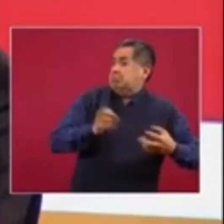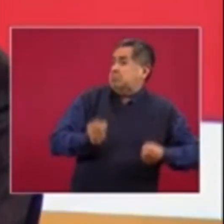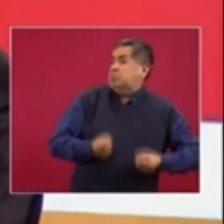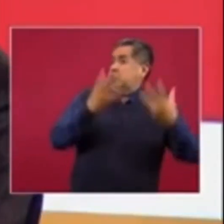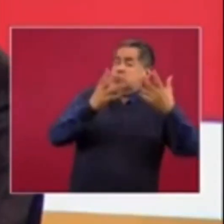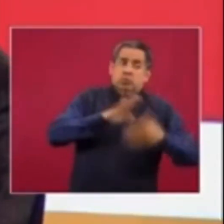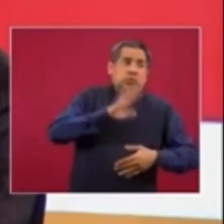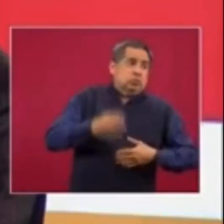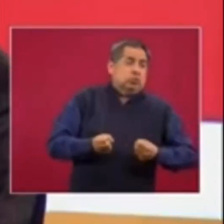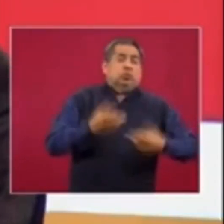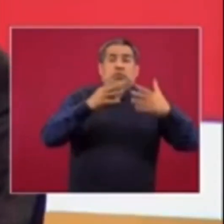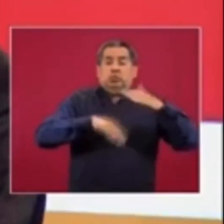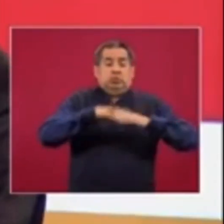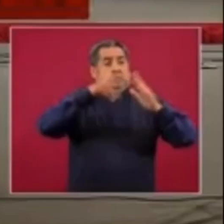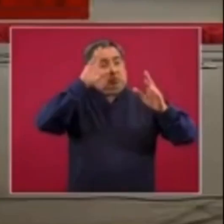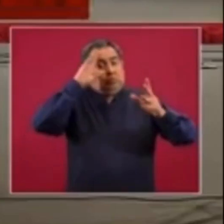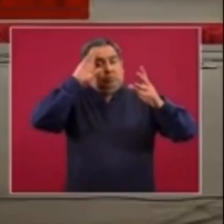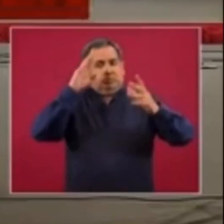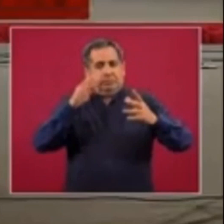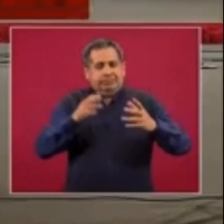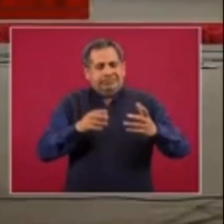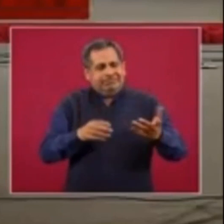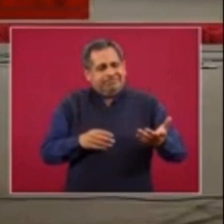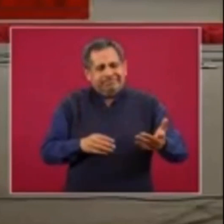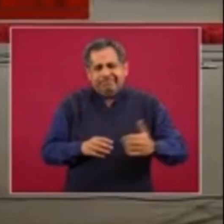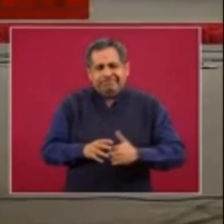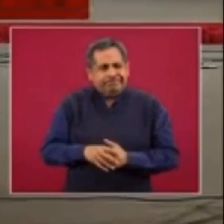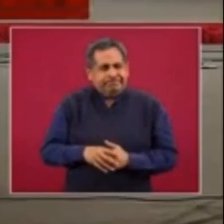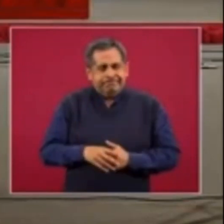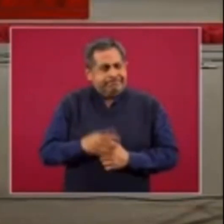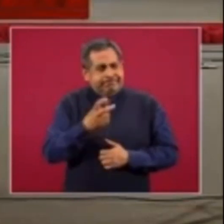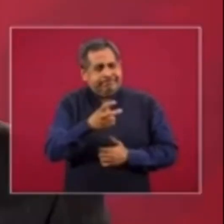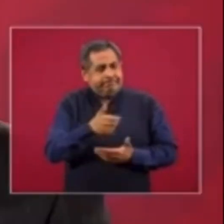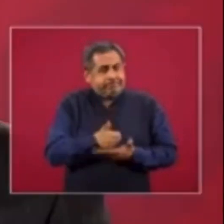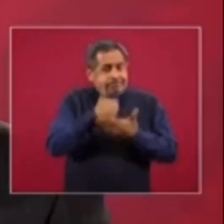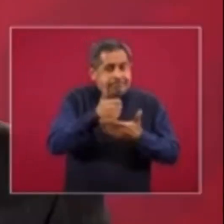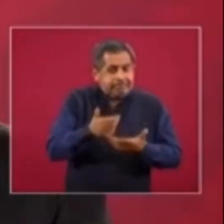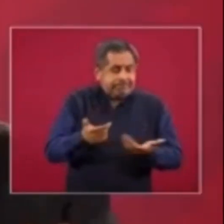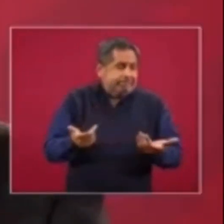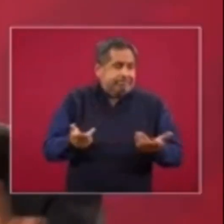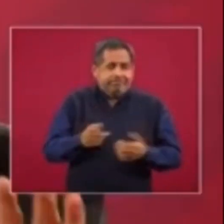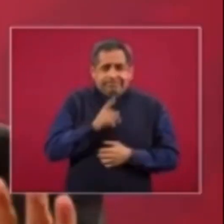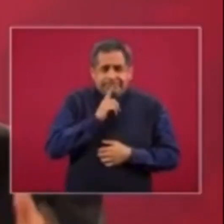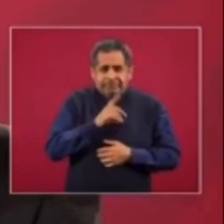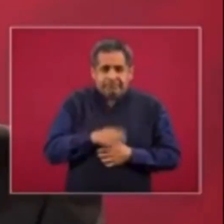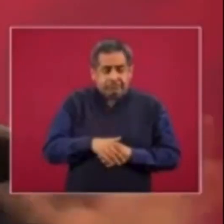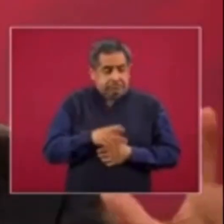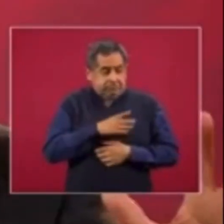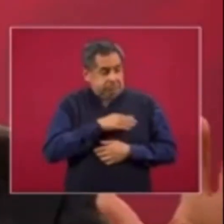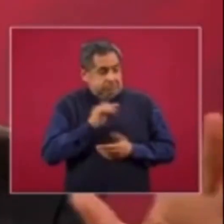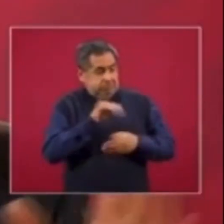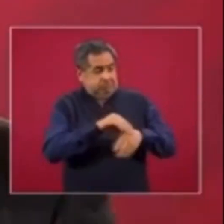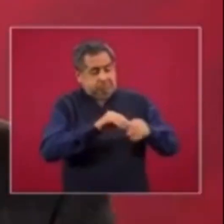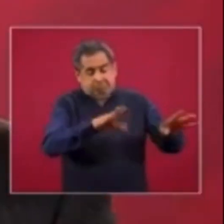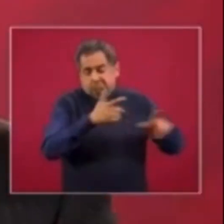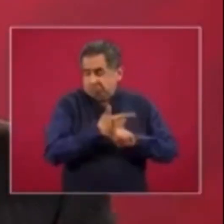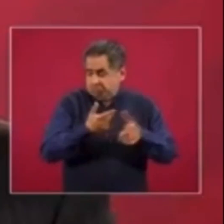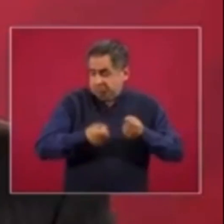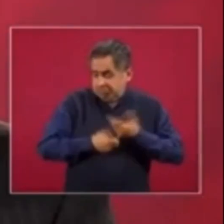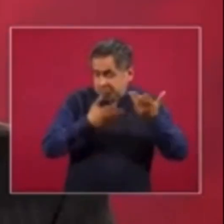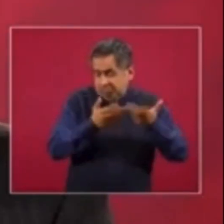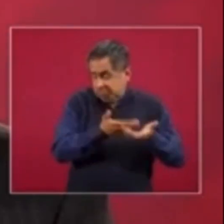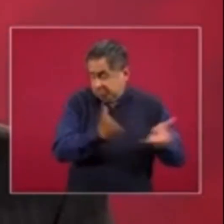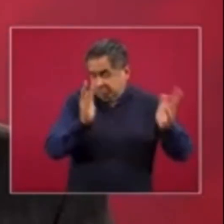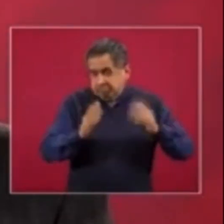pues me parece que no ayuda demasiado. Qué bueno que lo pongan, libertad de